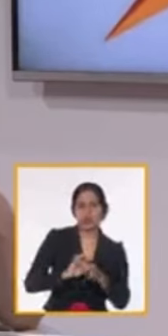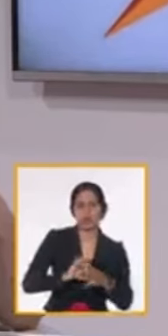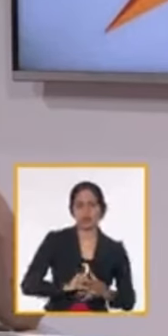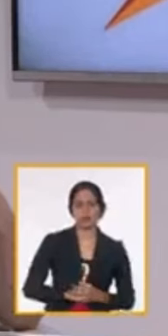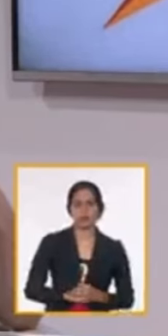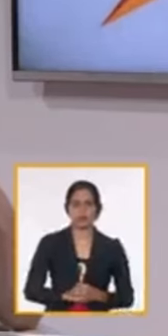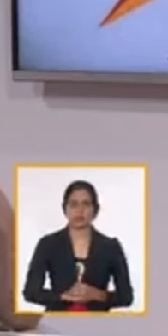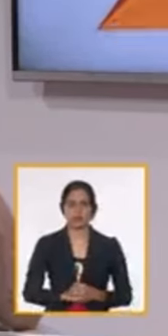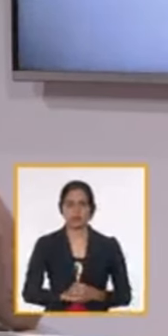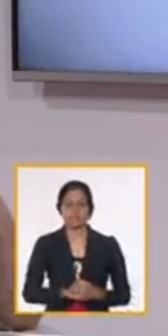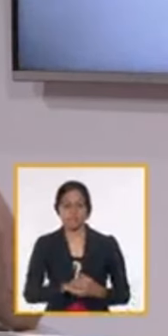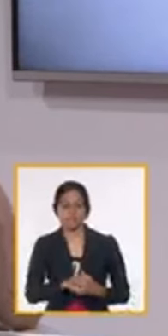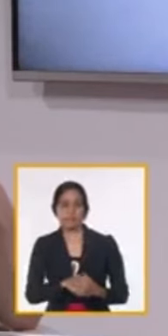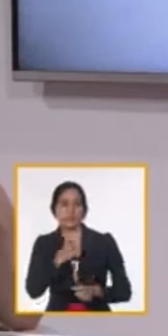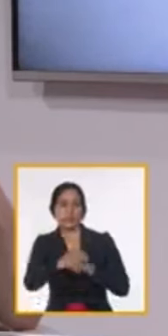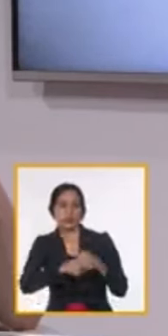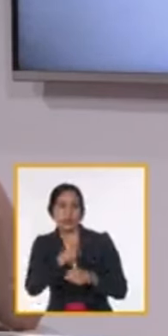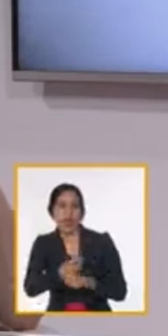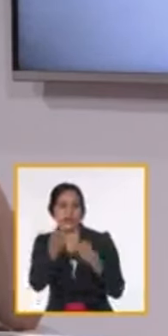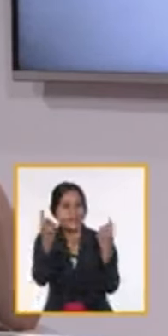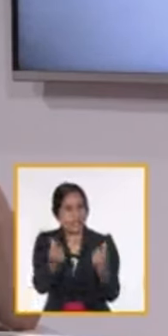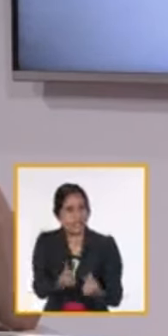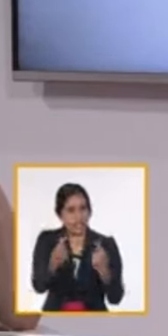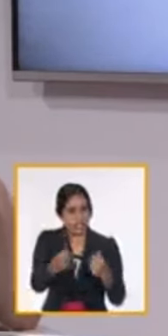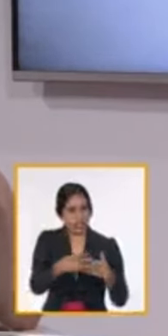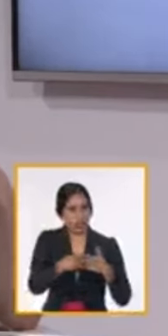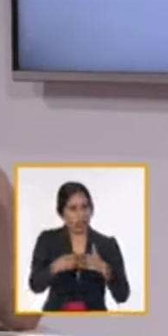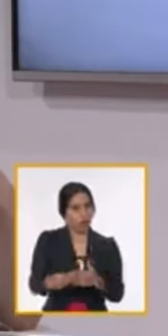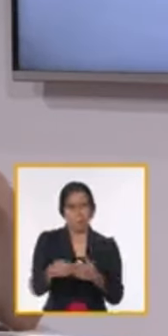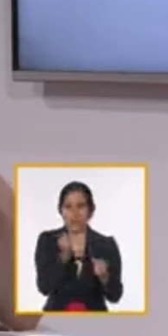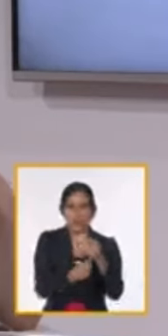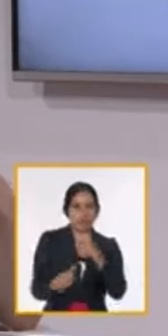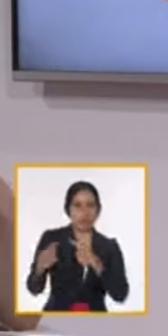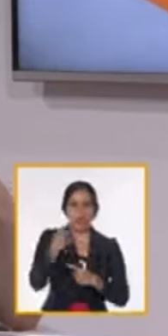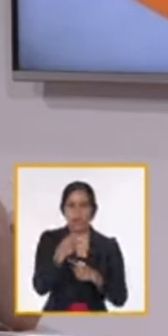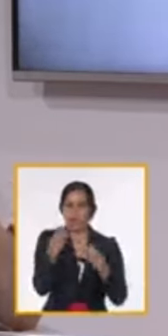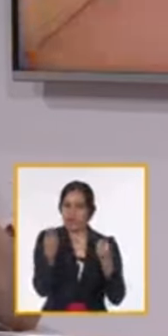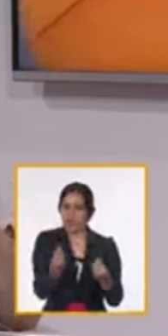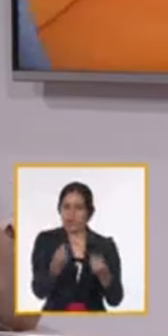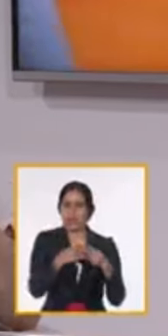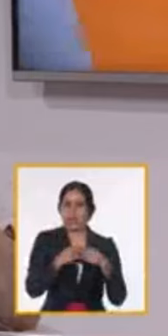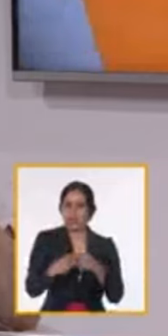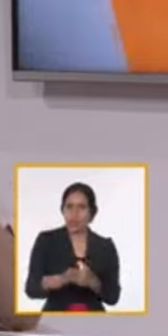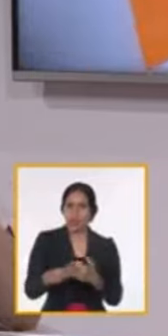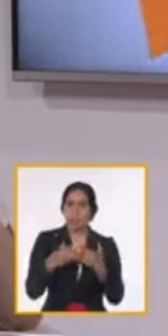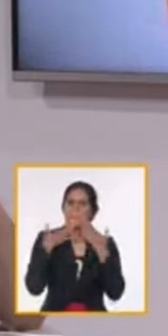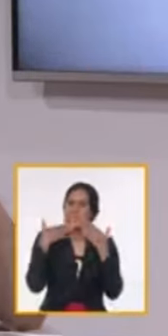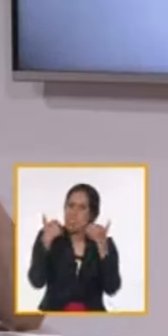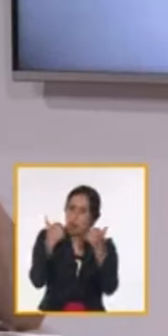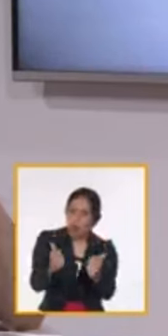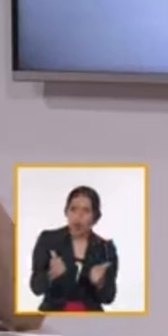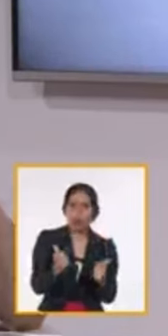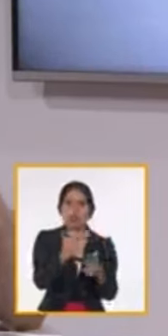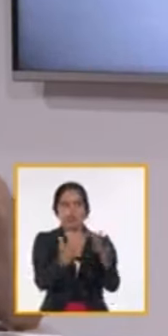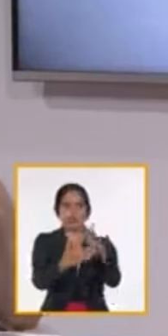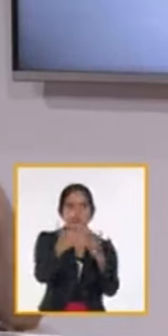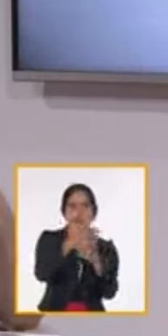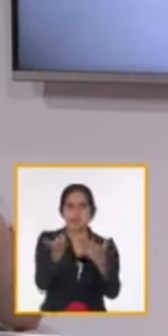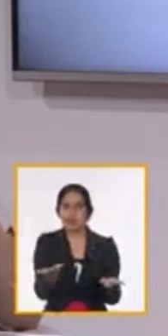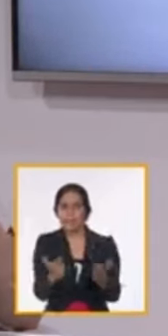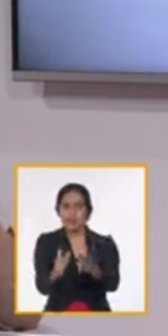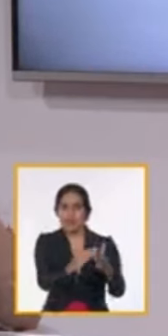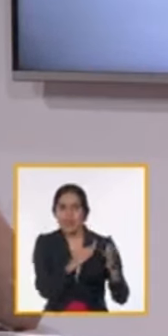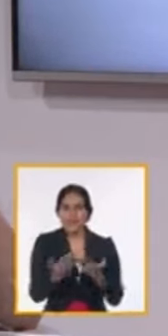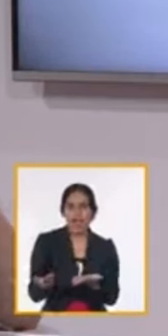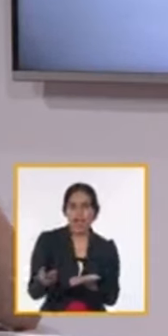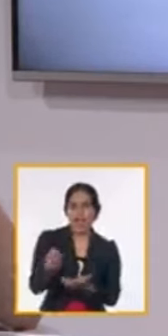usar este dinero que debe ser encaminado hacia la mejora en la vivienda, la mejora en nuestra alimentación, y